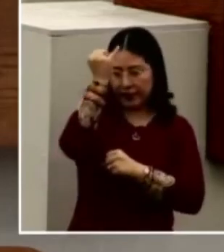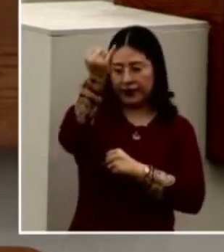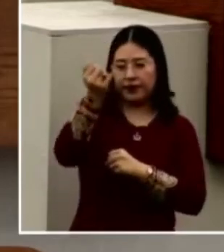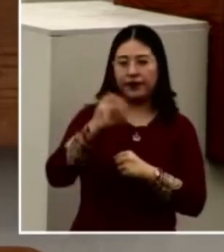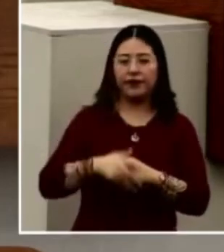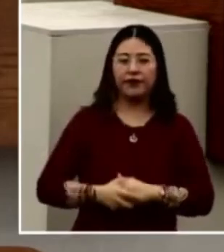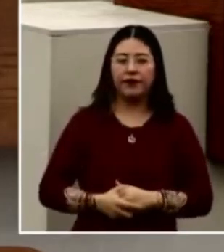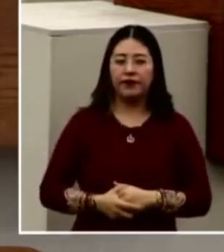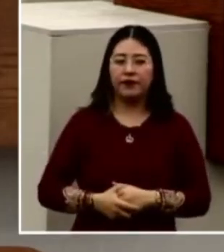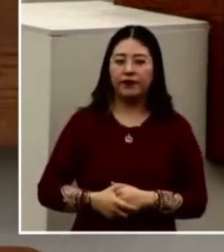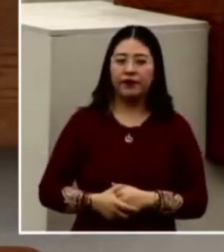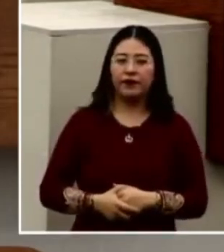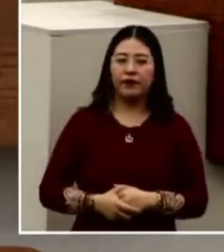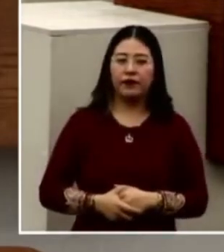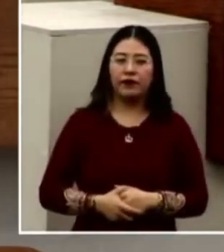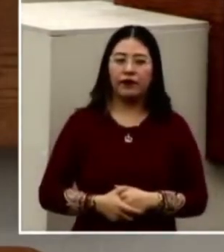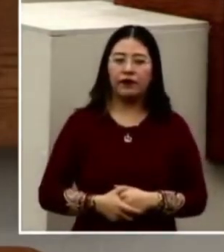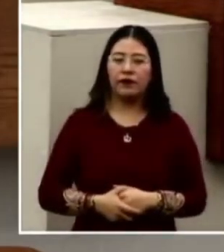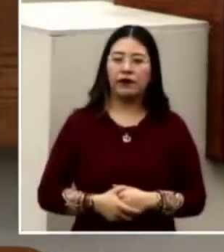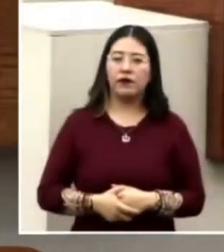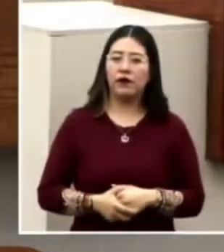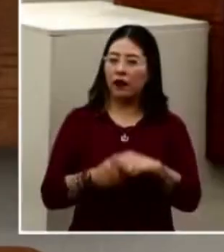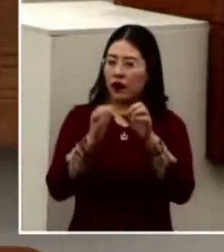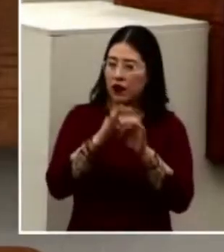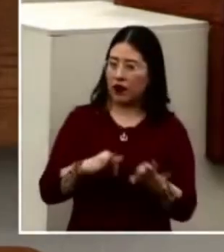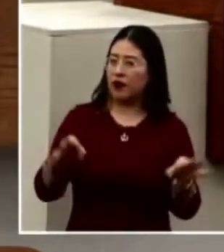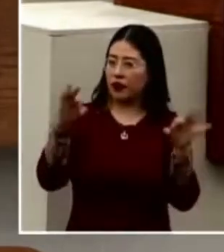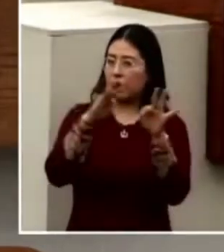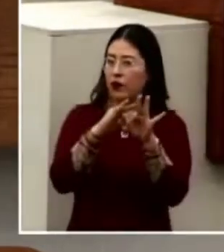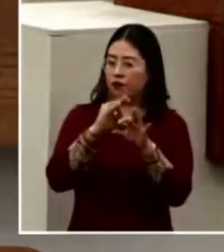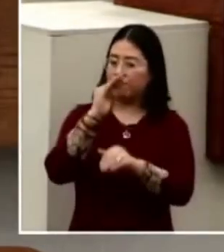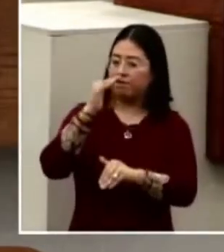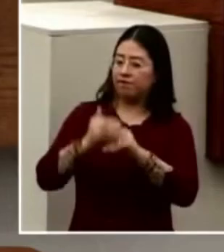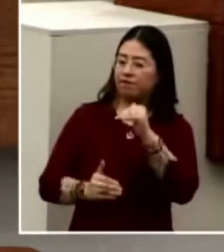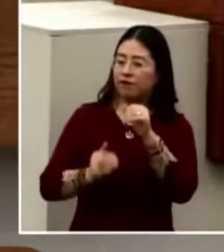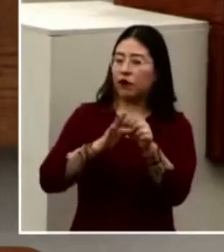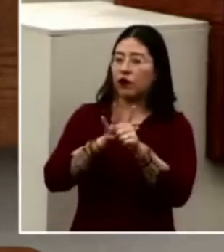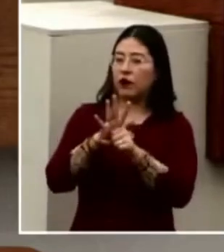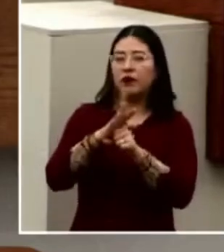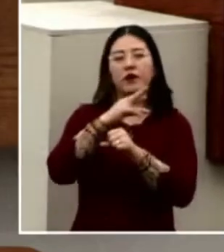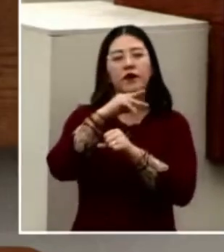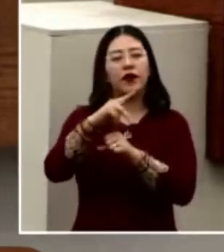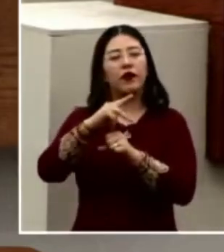pues lo importante es la construcción de un mejor país.